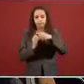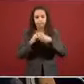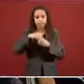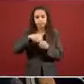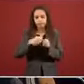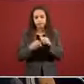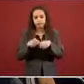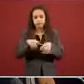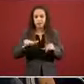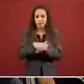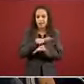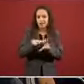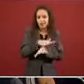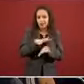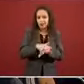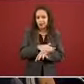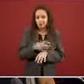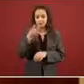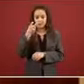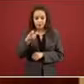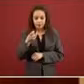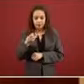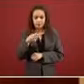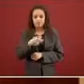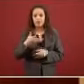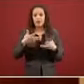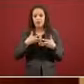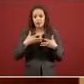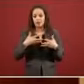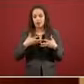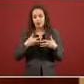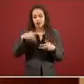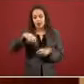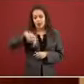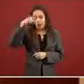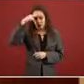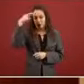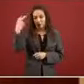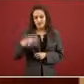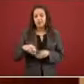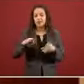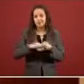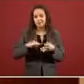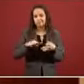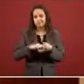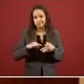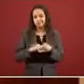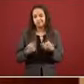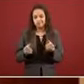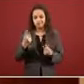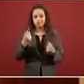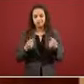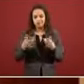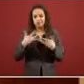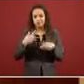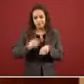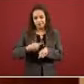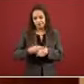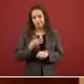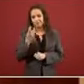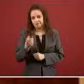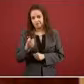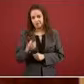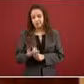se presenta con cierta frecuencia en el país y que causa